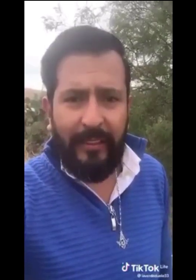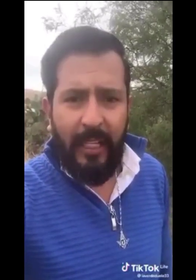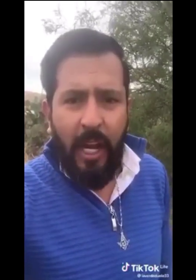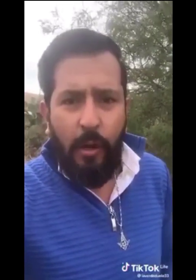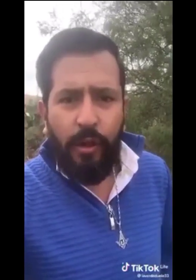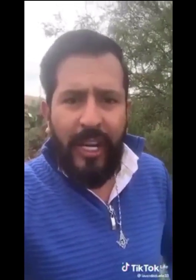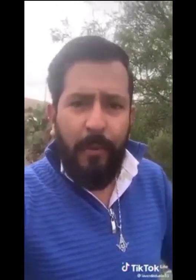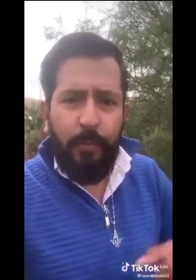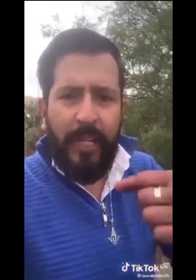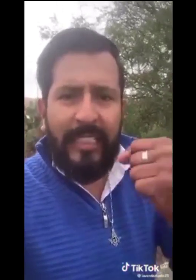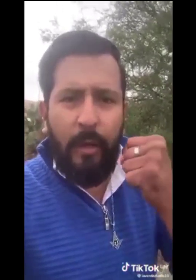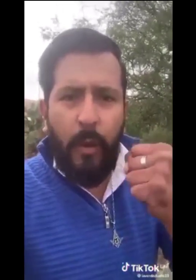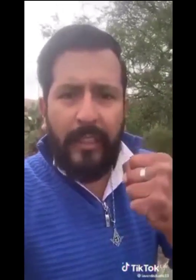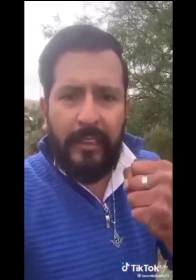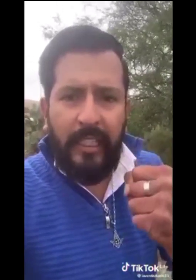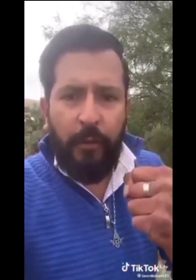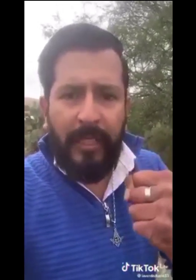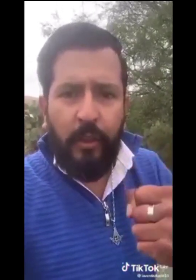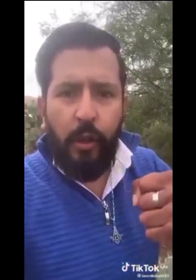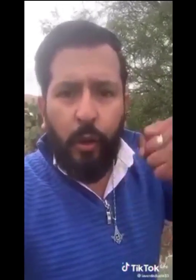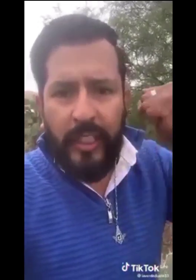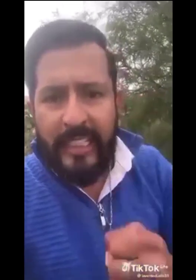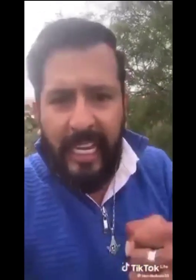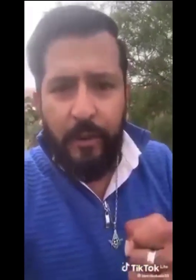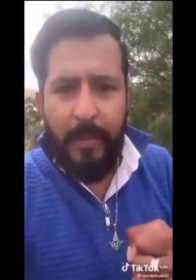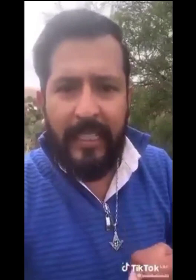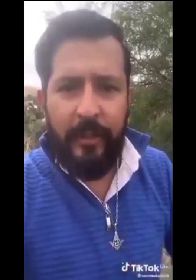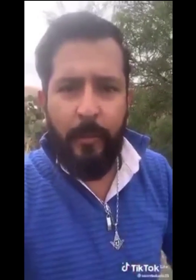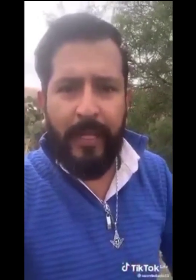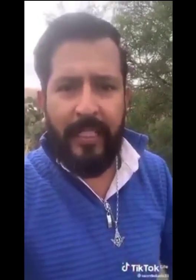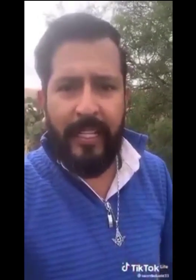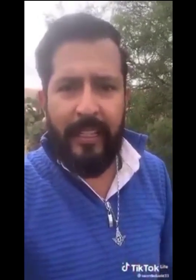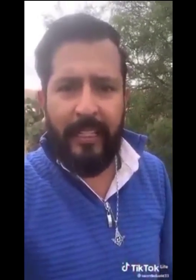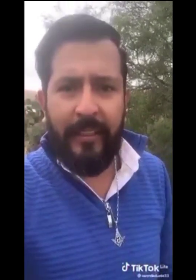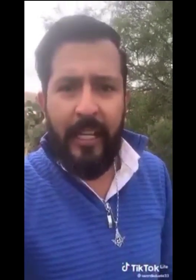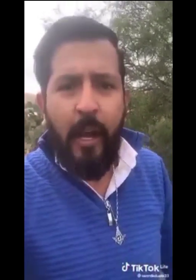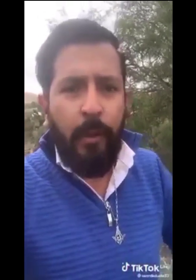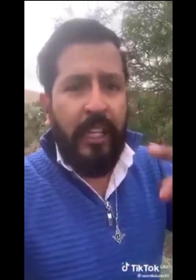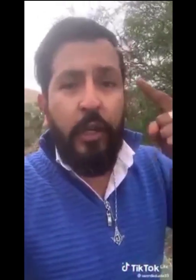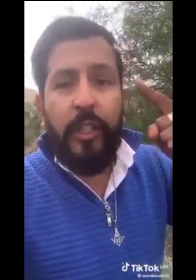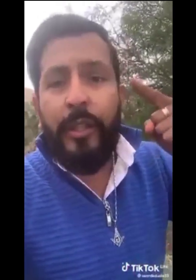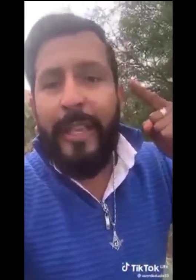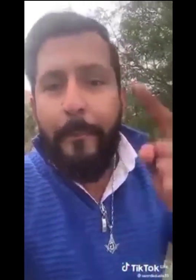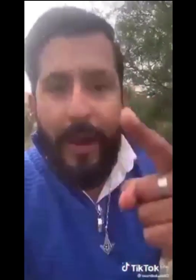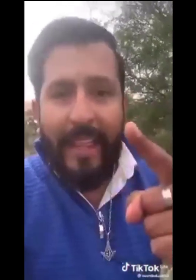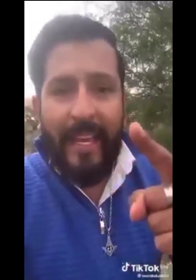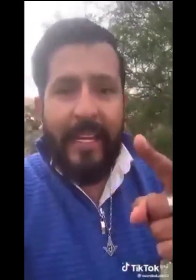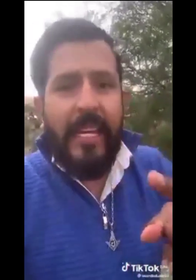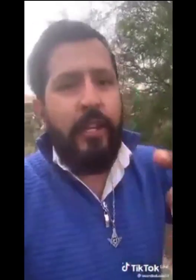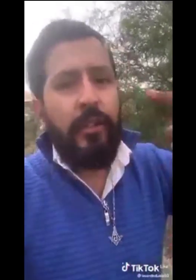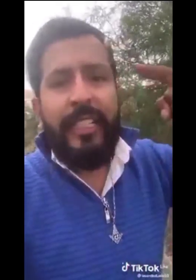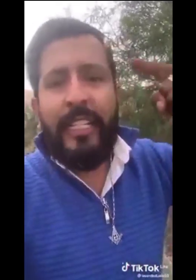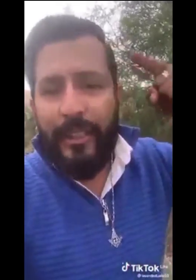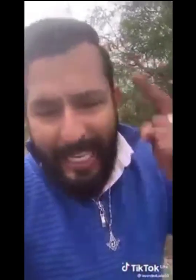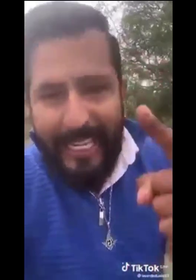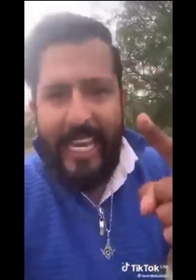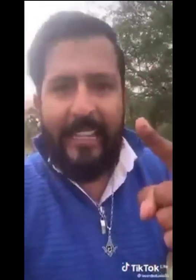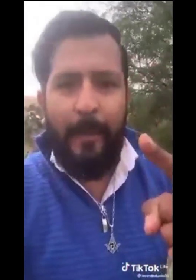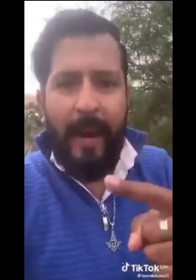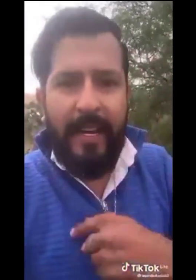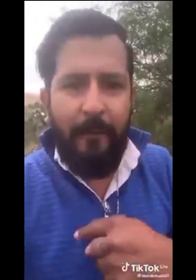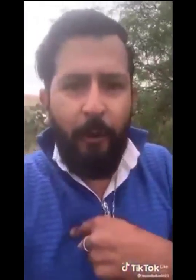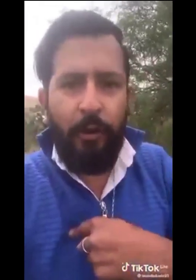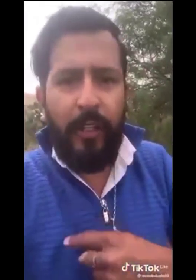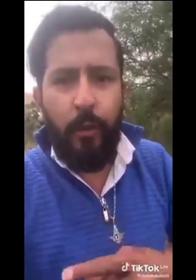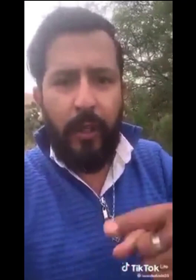necesita. Luchemos por esta cuarta transformación otros 6 años más, señor presidente. Porque yo sé que usted puede y yo sé que usted